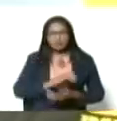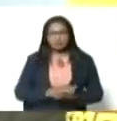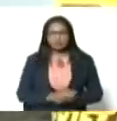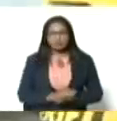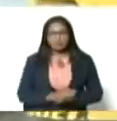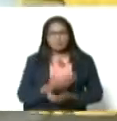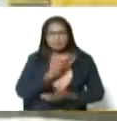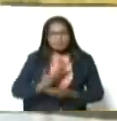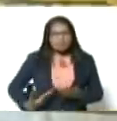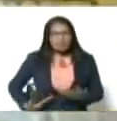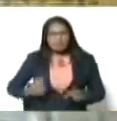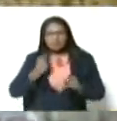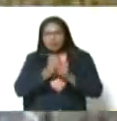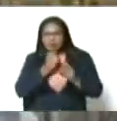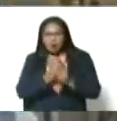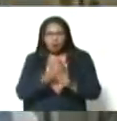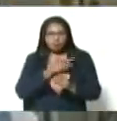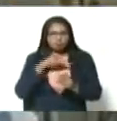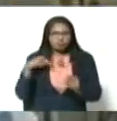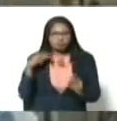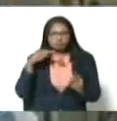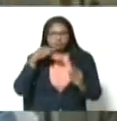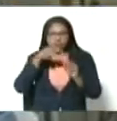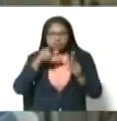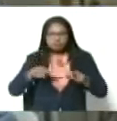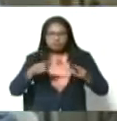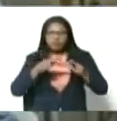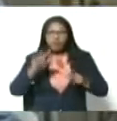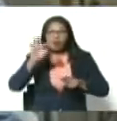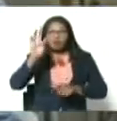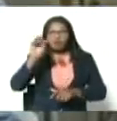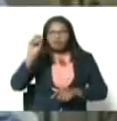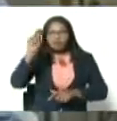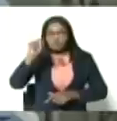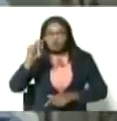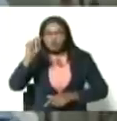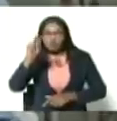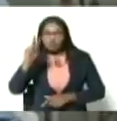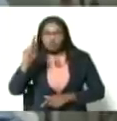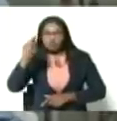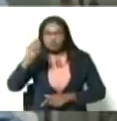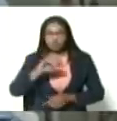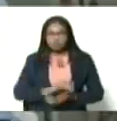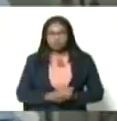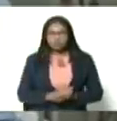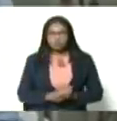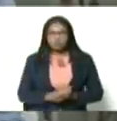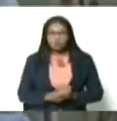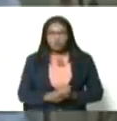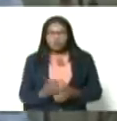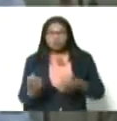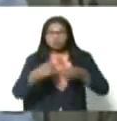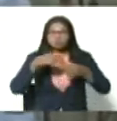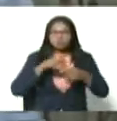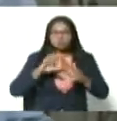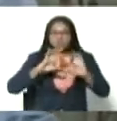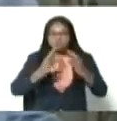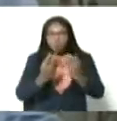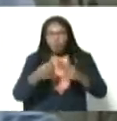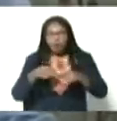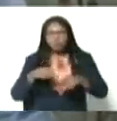presidente obrero. Estamos aquí en Fontur y dentro de la gran familia de la gran misión Transporte